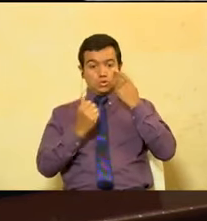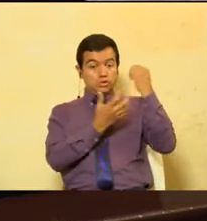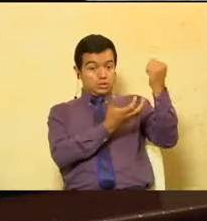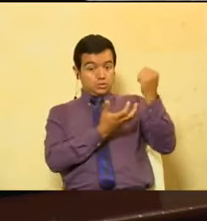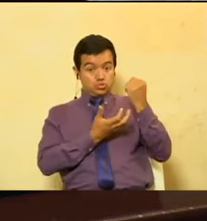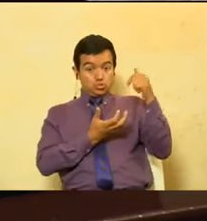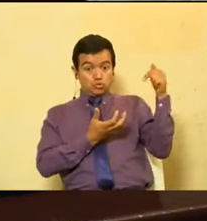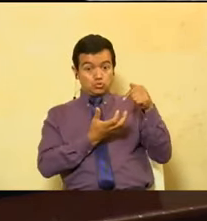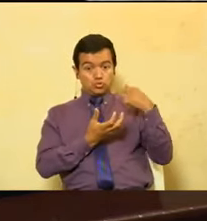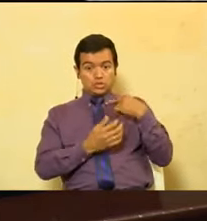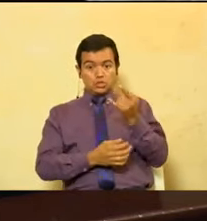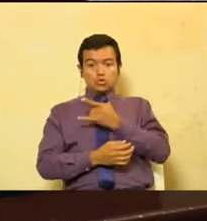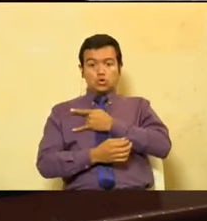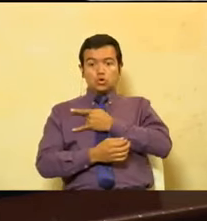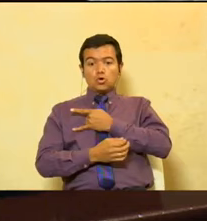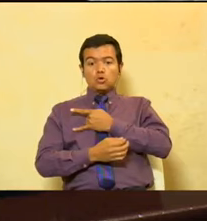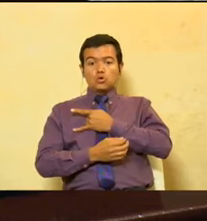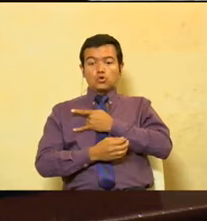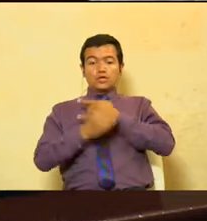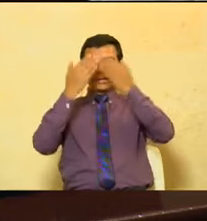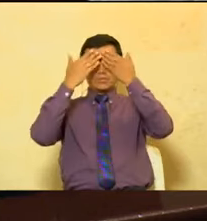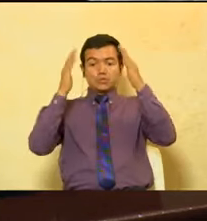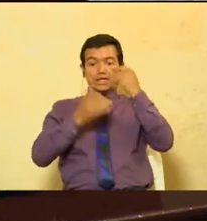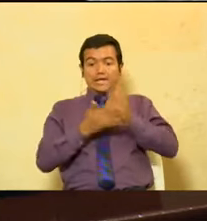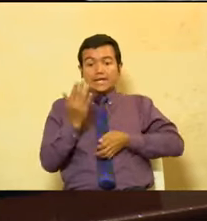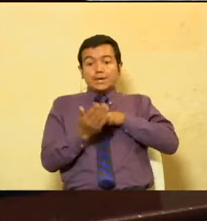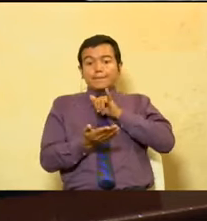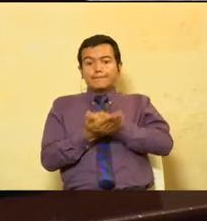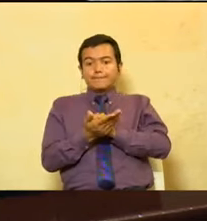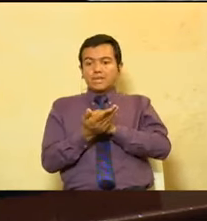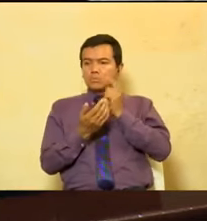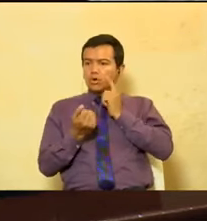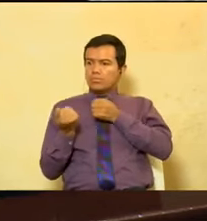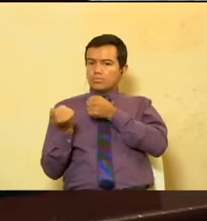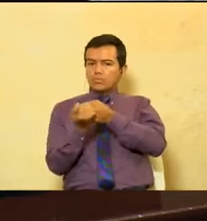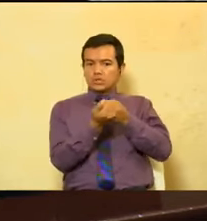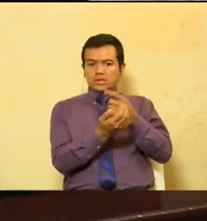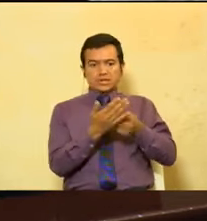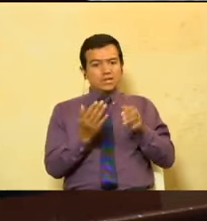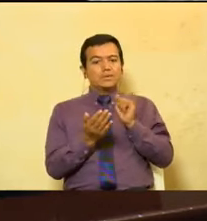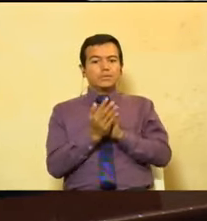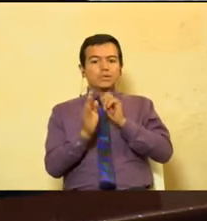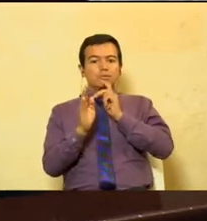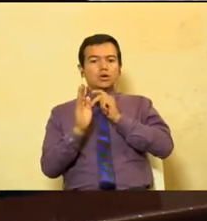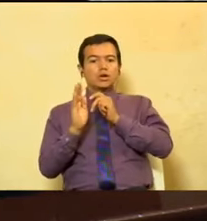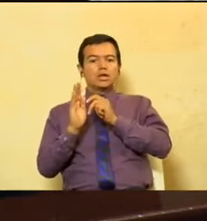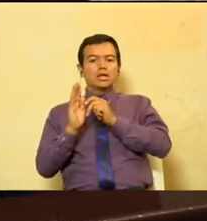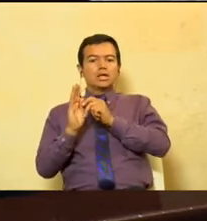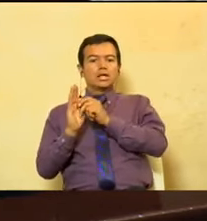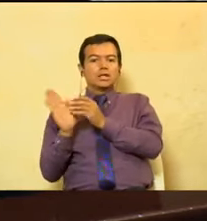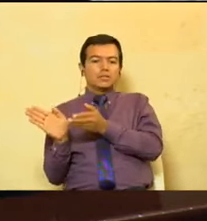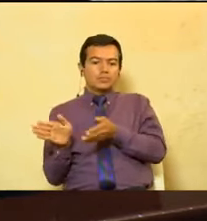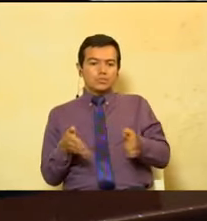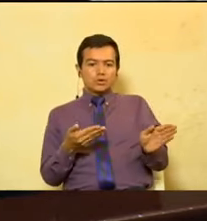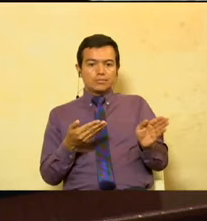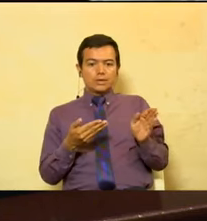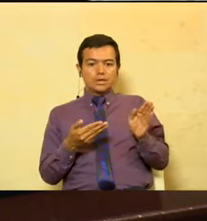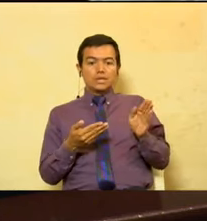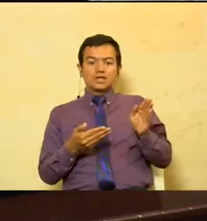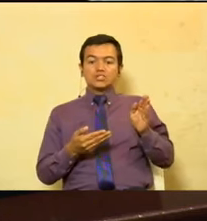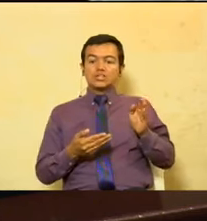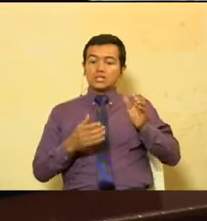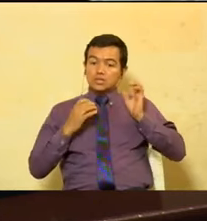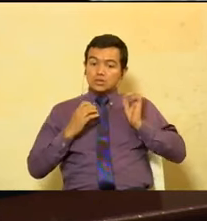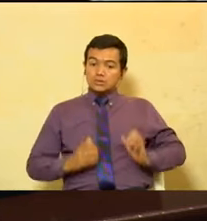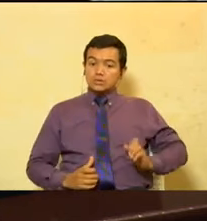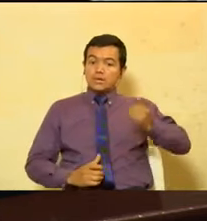universidades públicas no se destinen a financiar el programa ser pilo paga un programa que merece el apoyo pero que